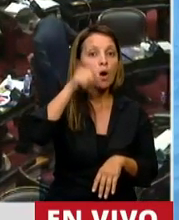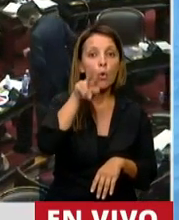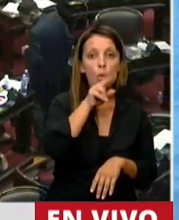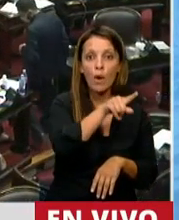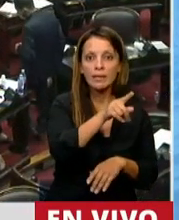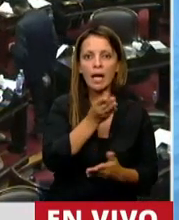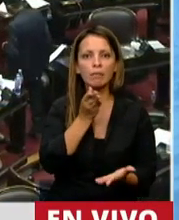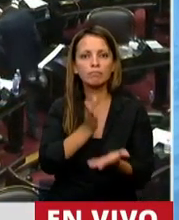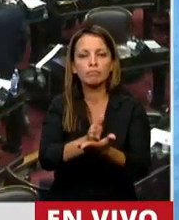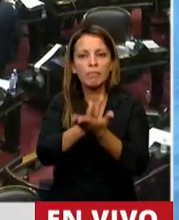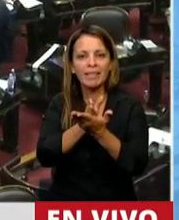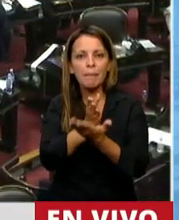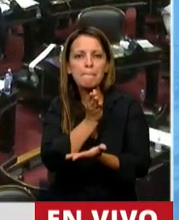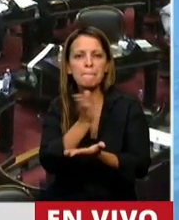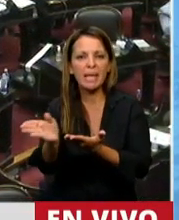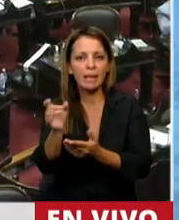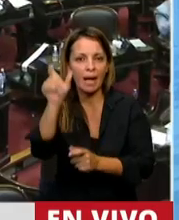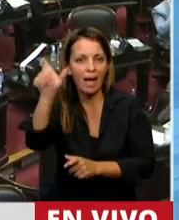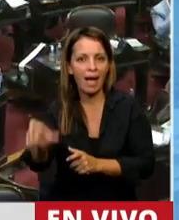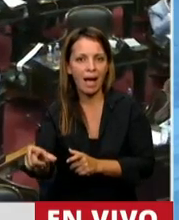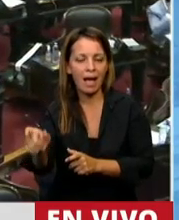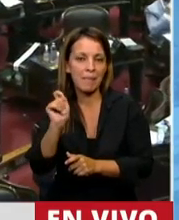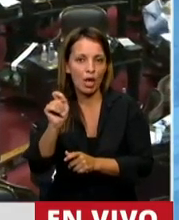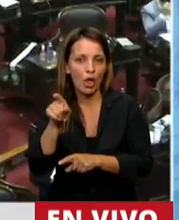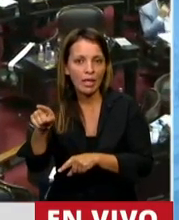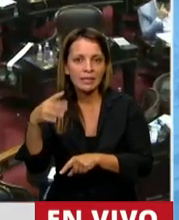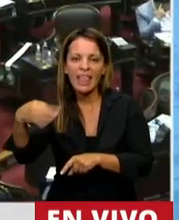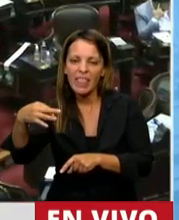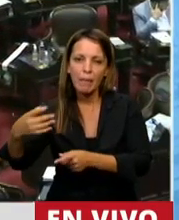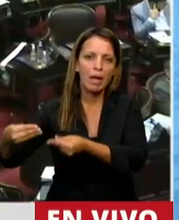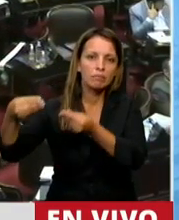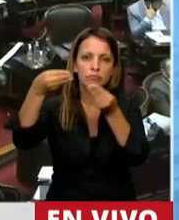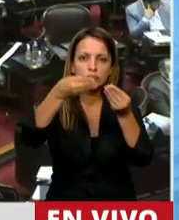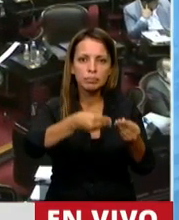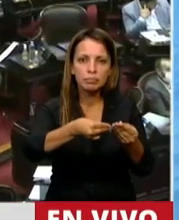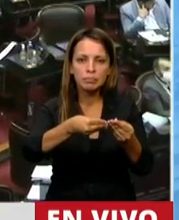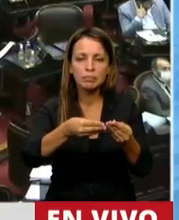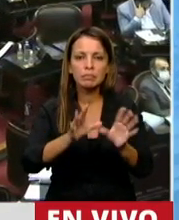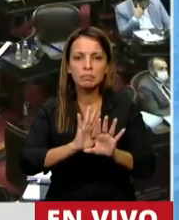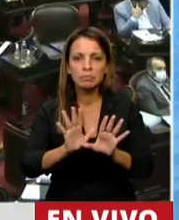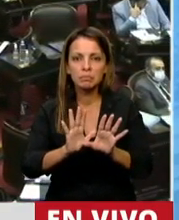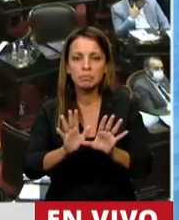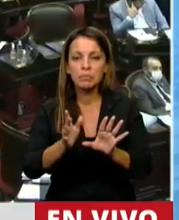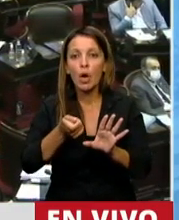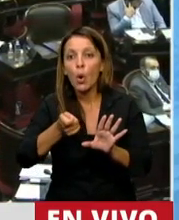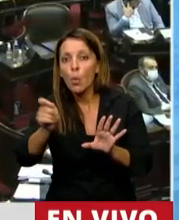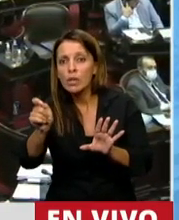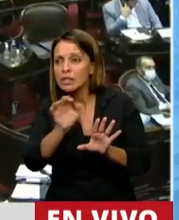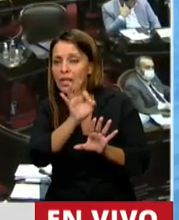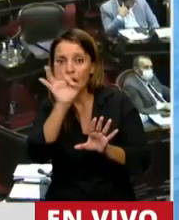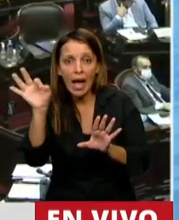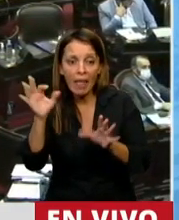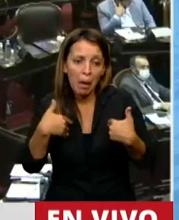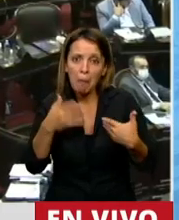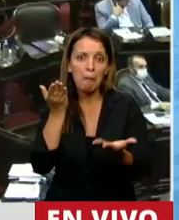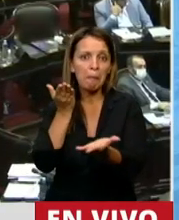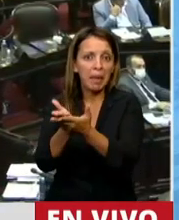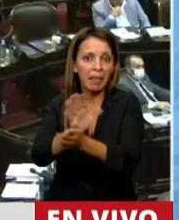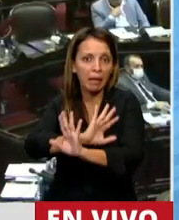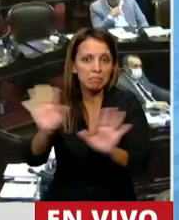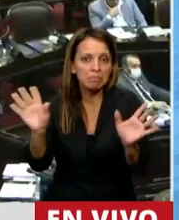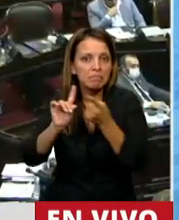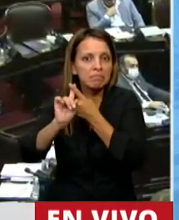ha exigido al periodista Santiago O'Donnell que entregue en ninguna causa judicial, sencillamente en una operación de pesca y de